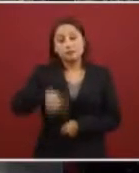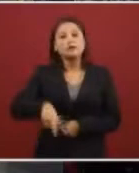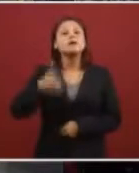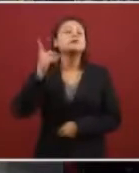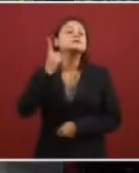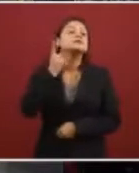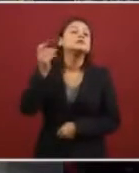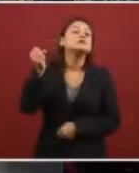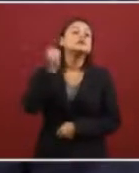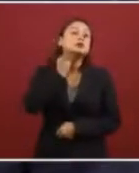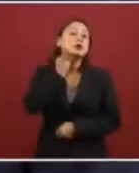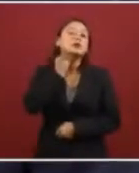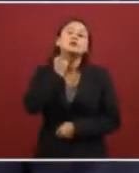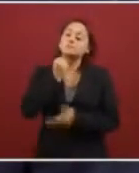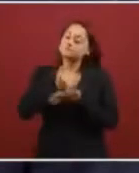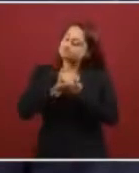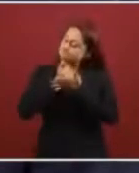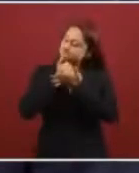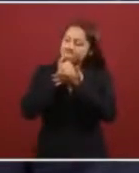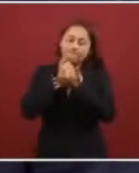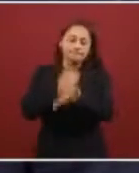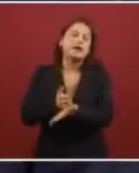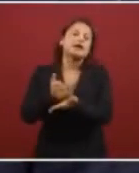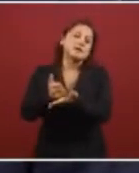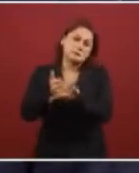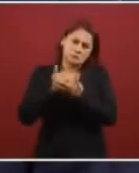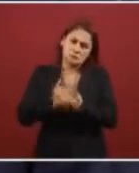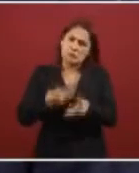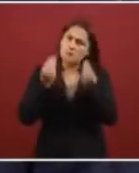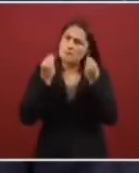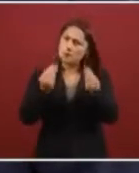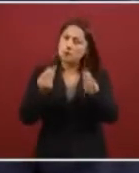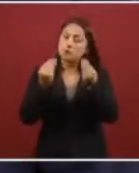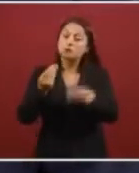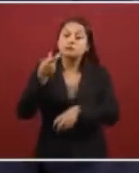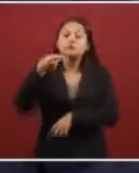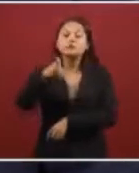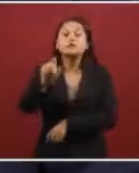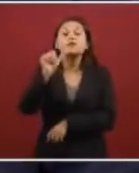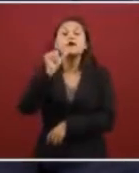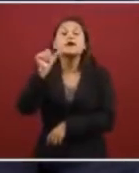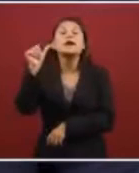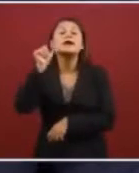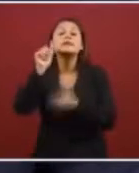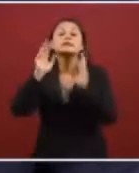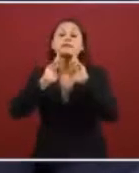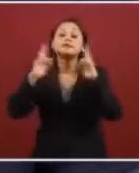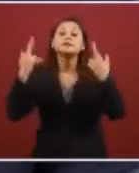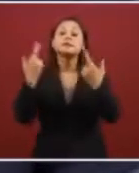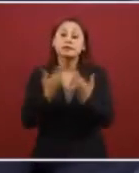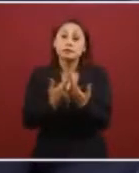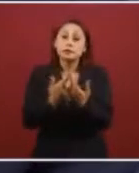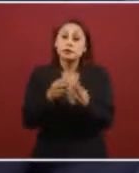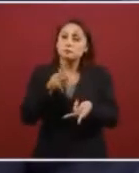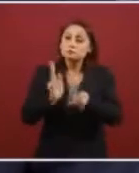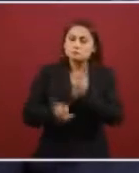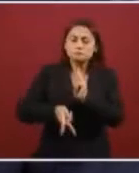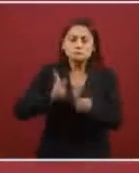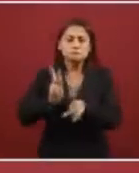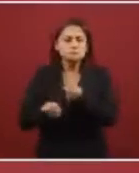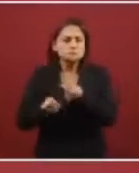lot. Pero la plática de ayer, la conversación de ayer fue precisamente para